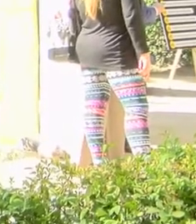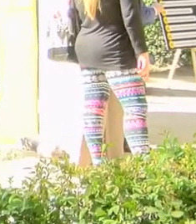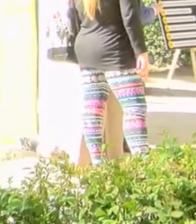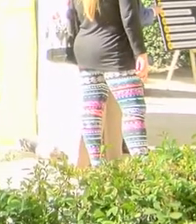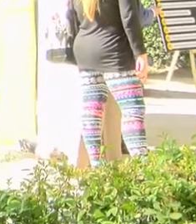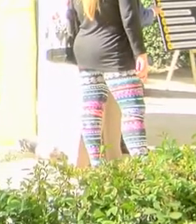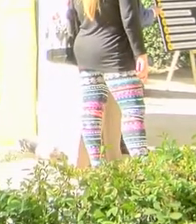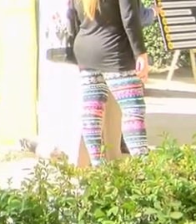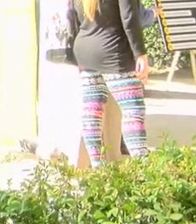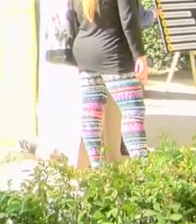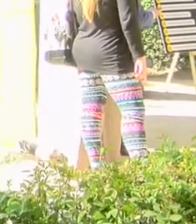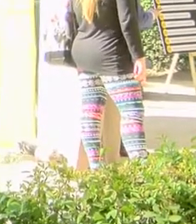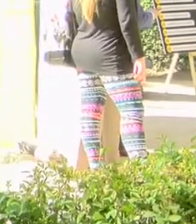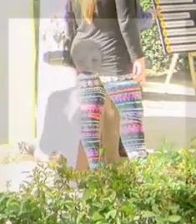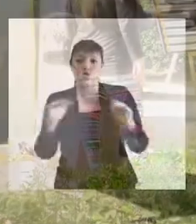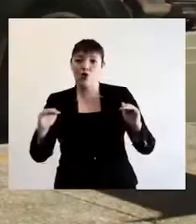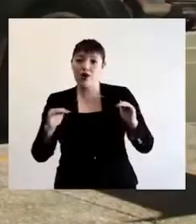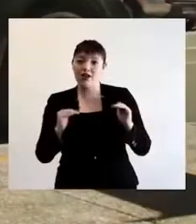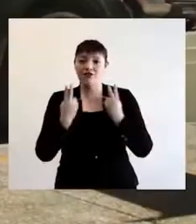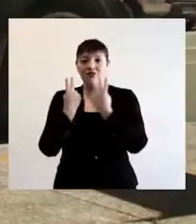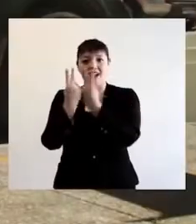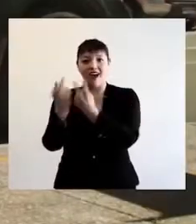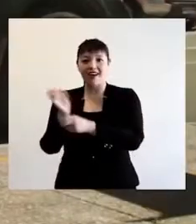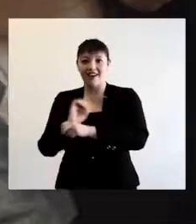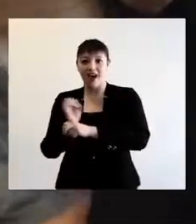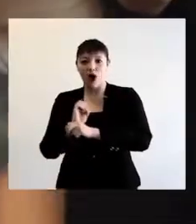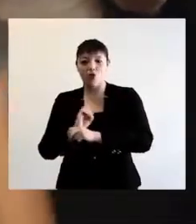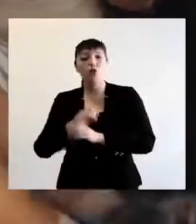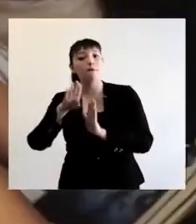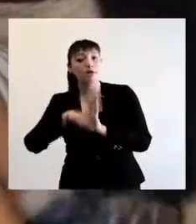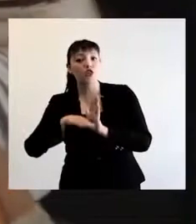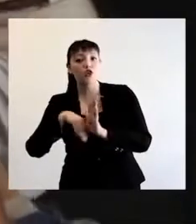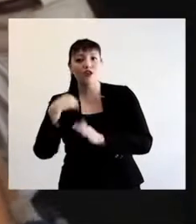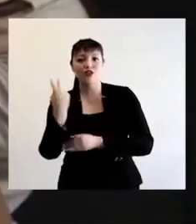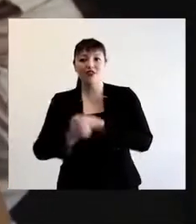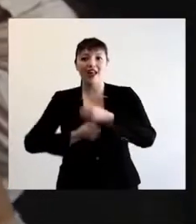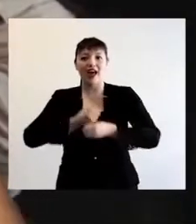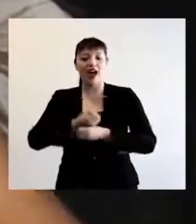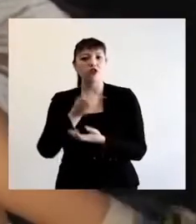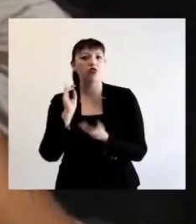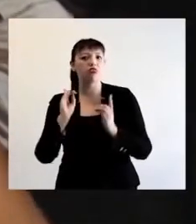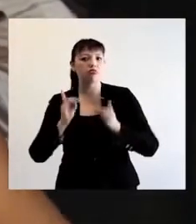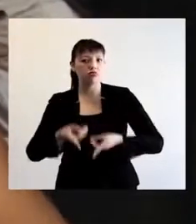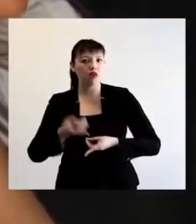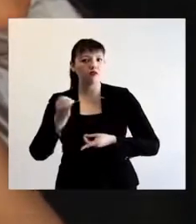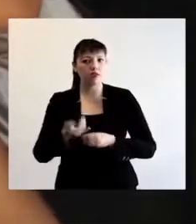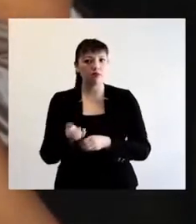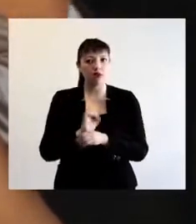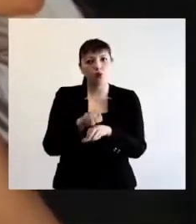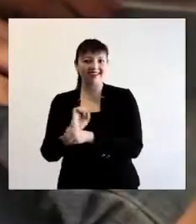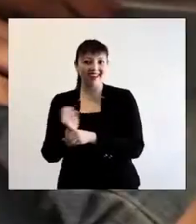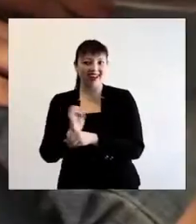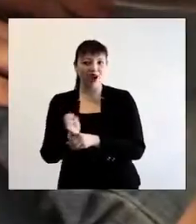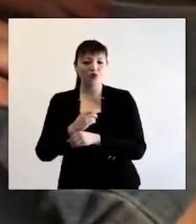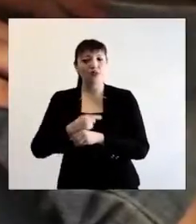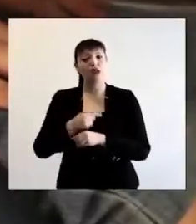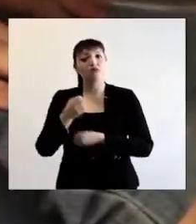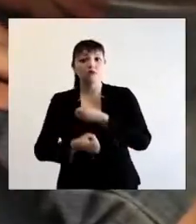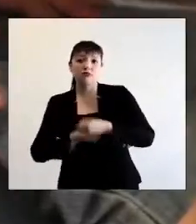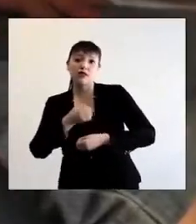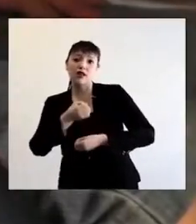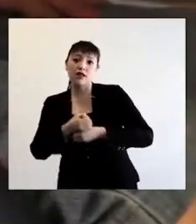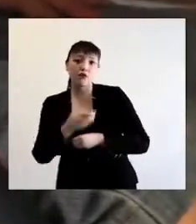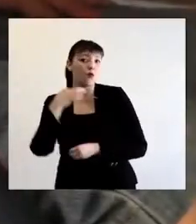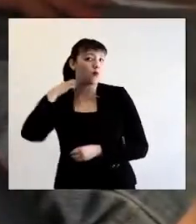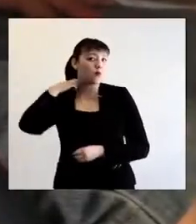del 80% de los accidentes o de las lesiones graves o resultados de muerte que ocurren en accidentes de